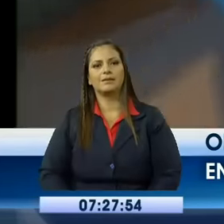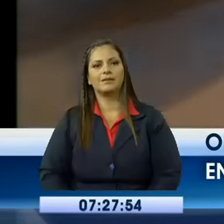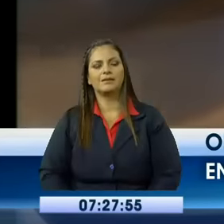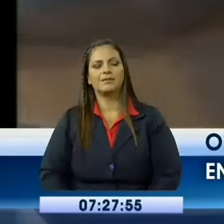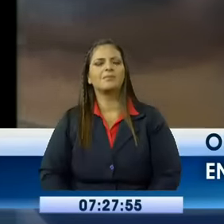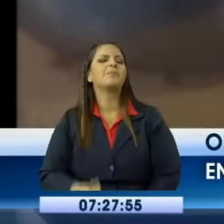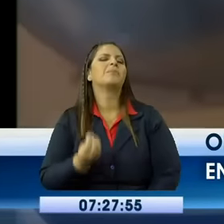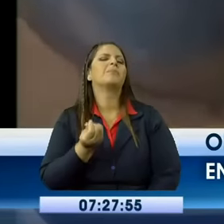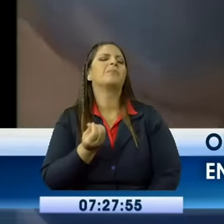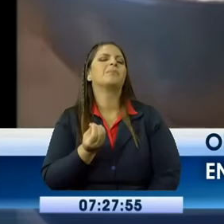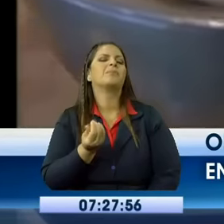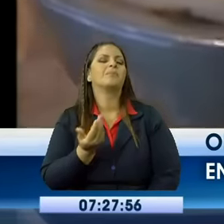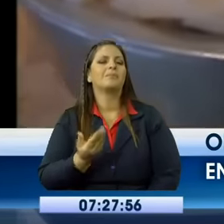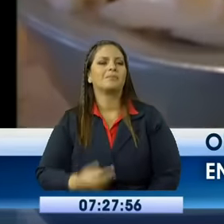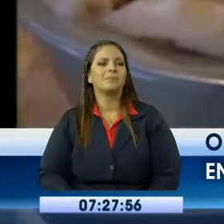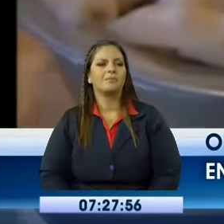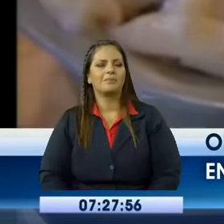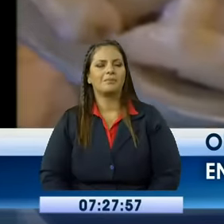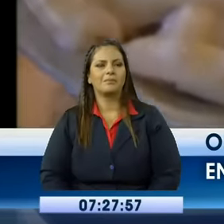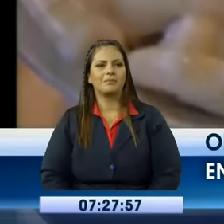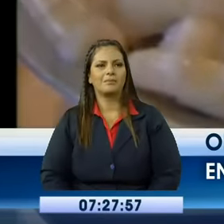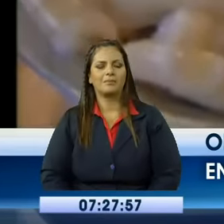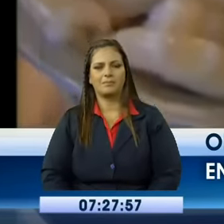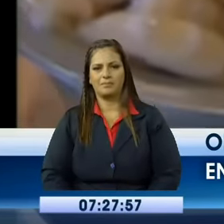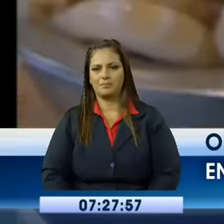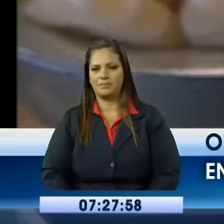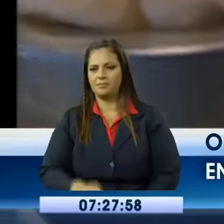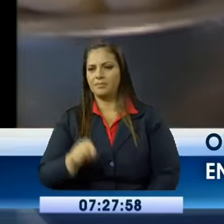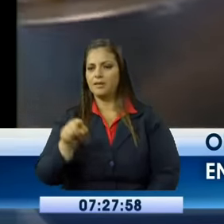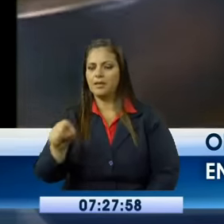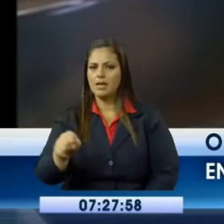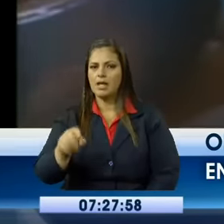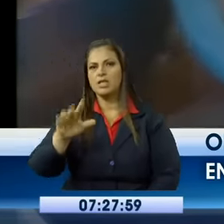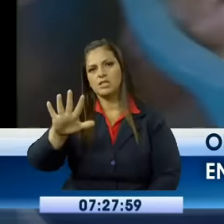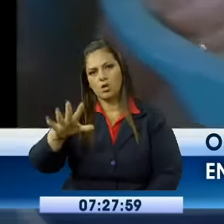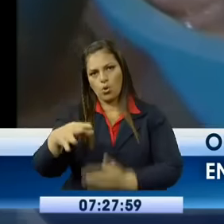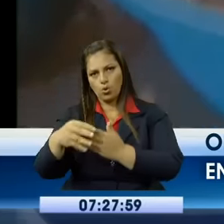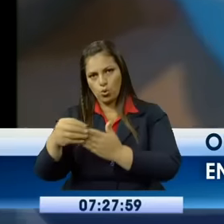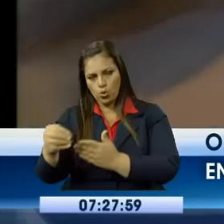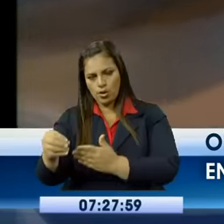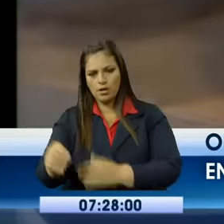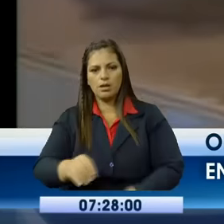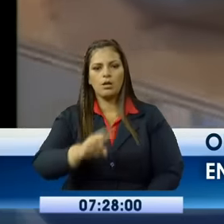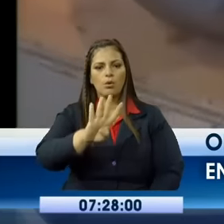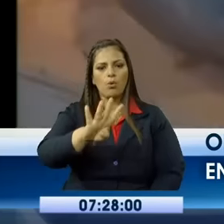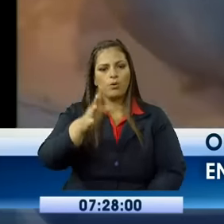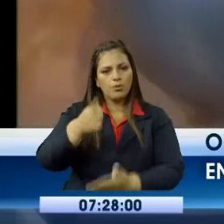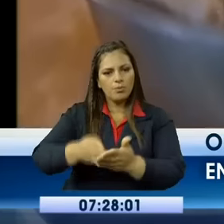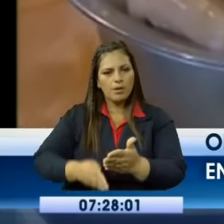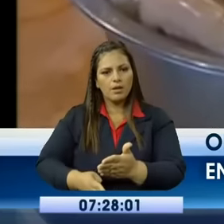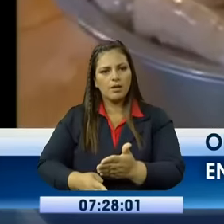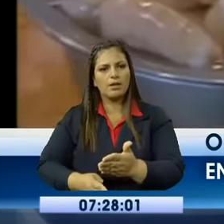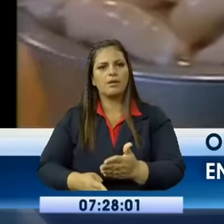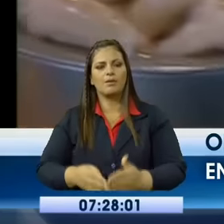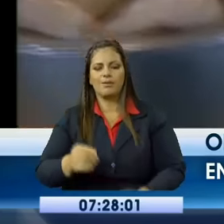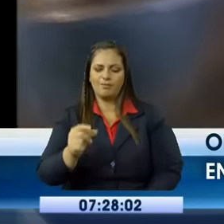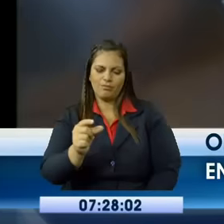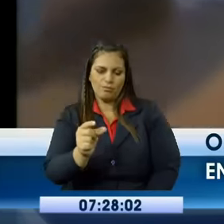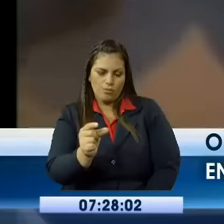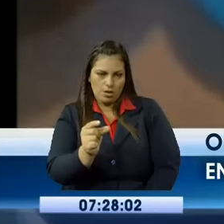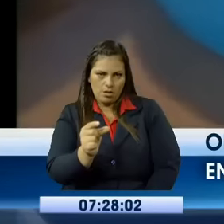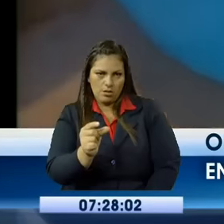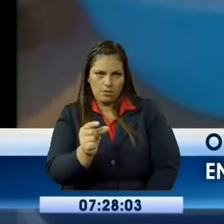el precio de los mismos. Tenemos los langostinos por aquí a $5, $4.50 lo que es el camarón más